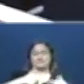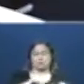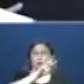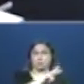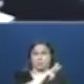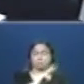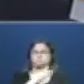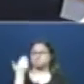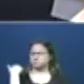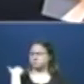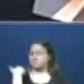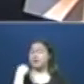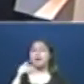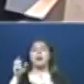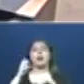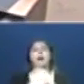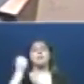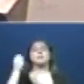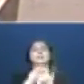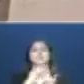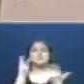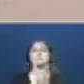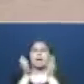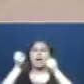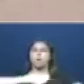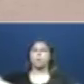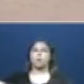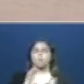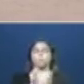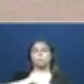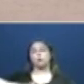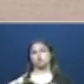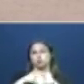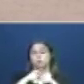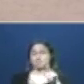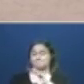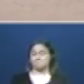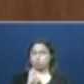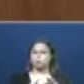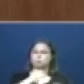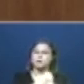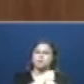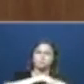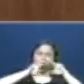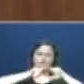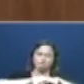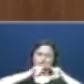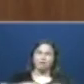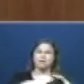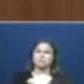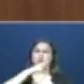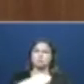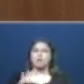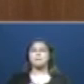abril alcanzamos un pacto social del que ha surgido la Constitución de grupos de trabajo para el análisis de los recursos actuales y para la